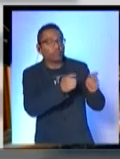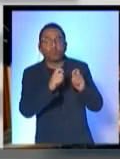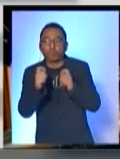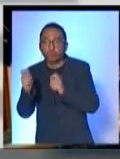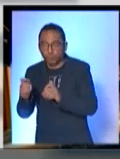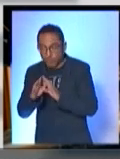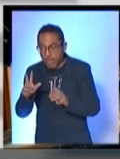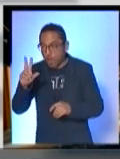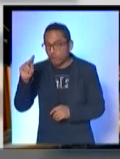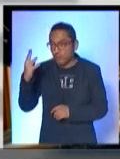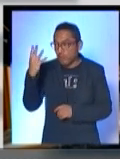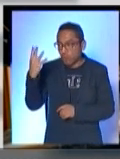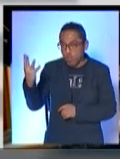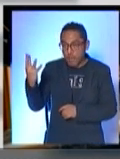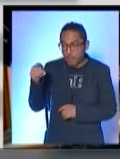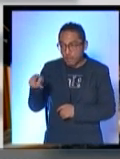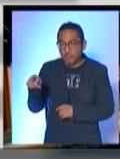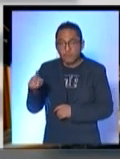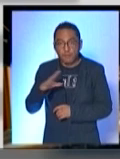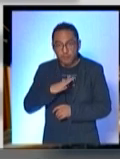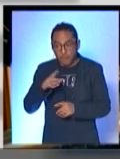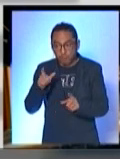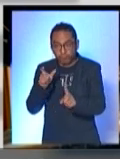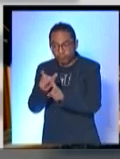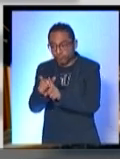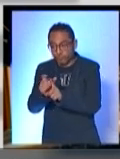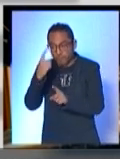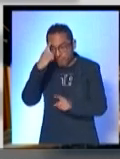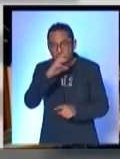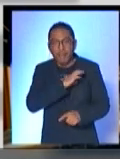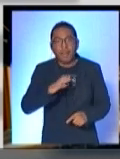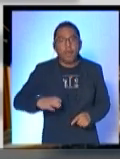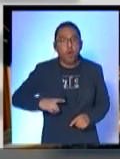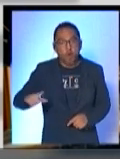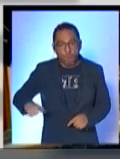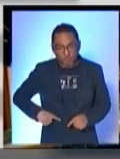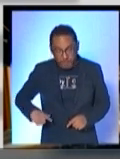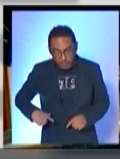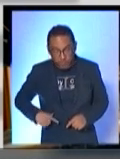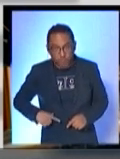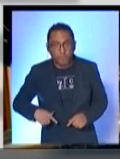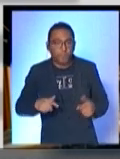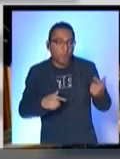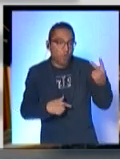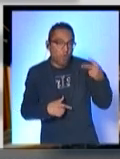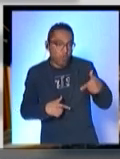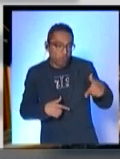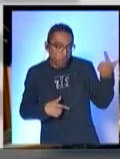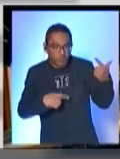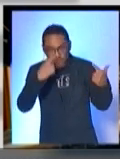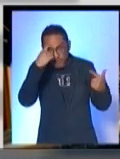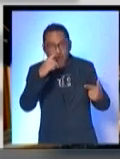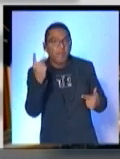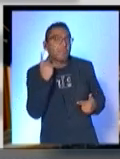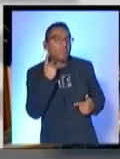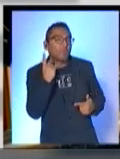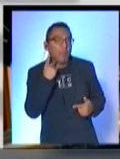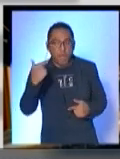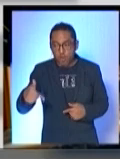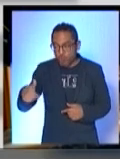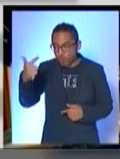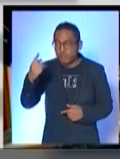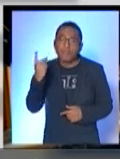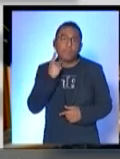84 están con medidas de protección designadas a candidatos a gobernadores, 12 a diputados federales, 12 a